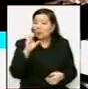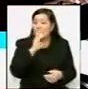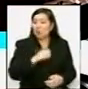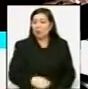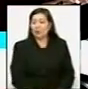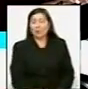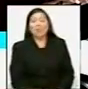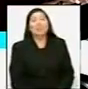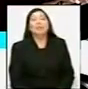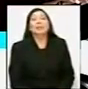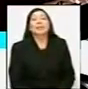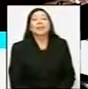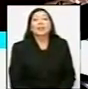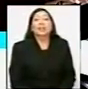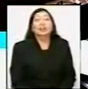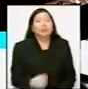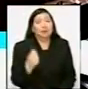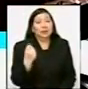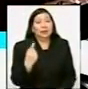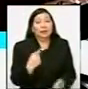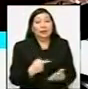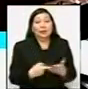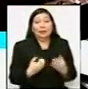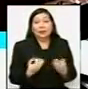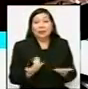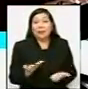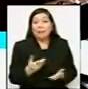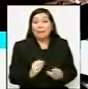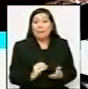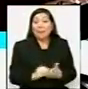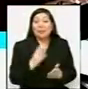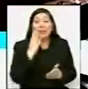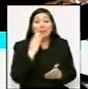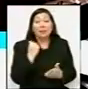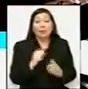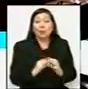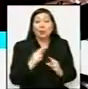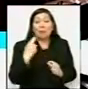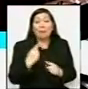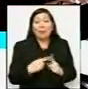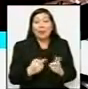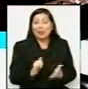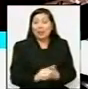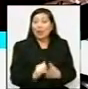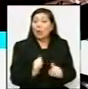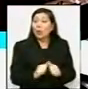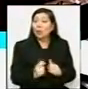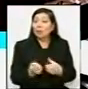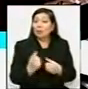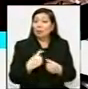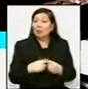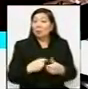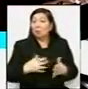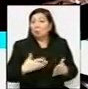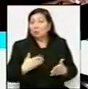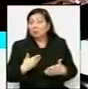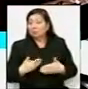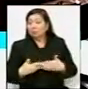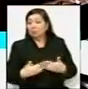Sí, pero la vida, yo entiendo, seguramente hay personas con más experiencia partidaria, es que el número de afiliados pueda